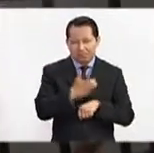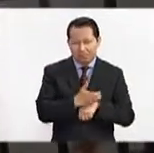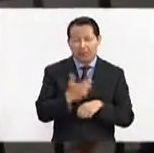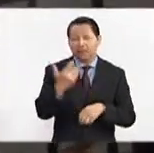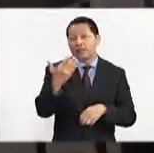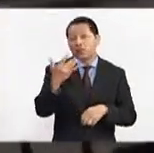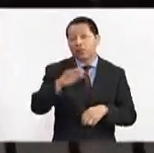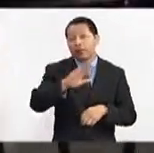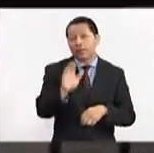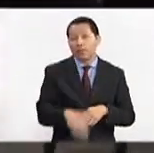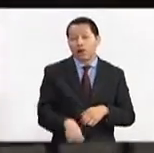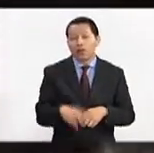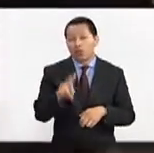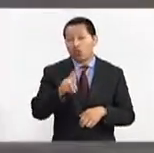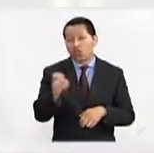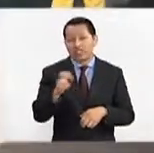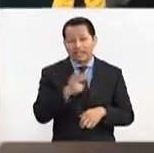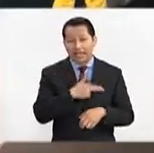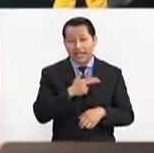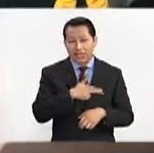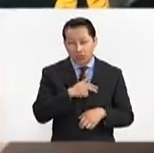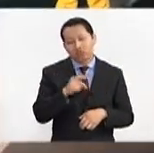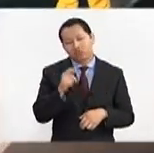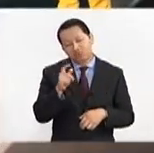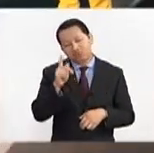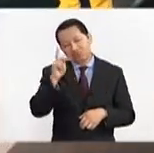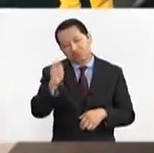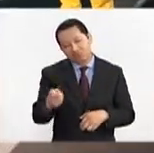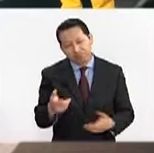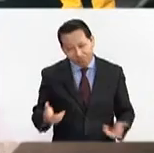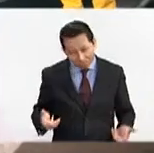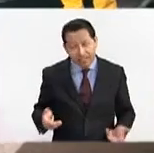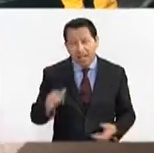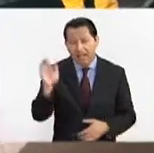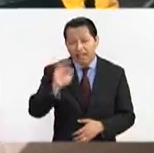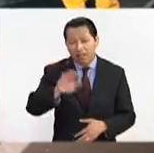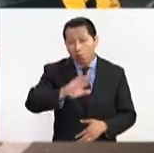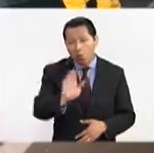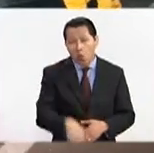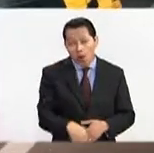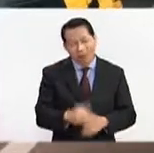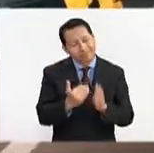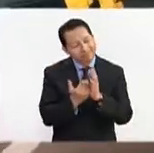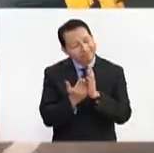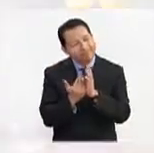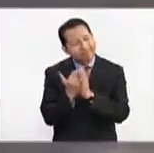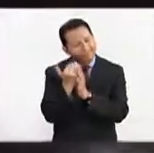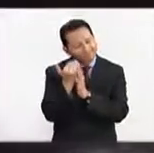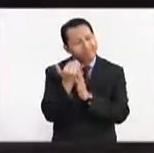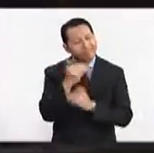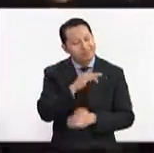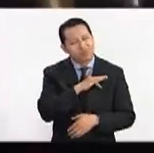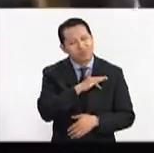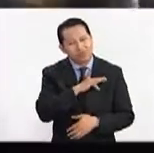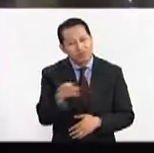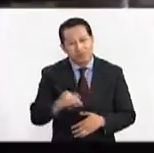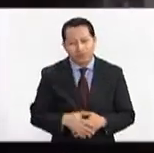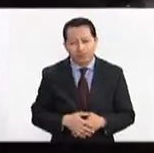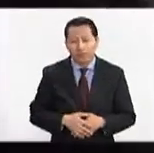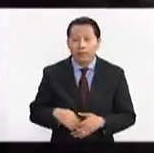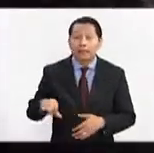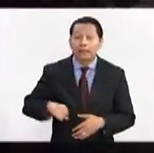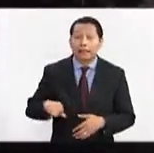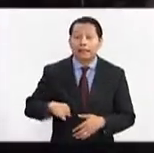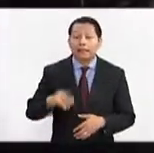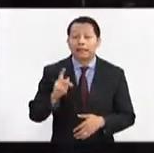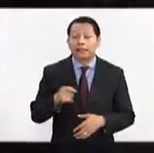muertos hasta el momento, más de 200 heridos. Es muy probable que esta cifra aumente y puede aumentar de manera significativa. Lo interesante